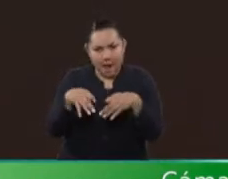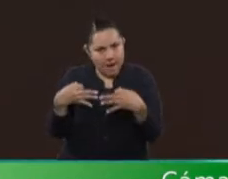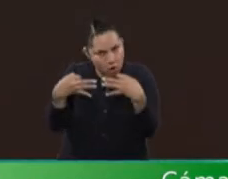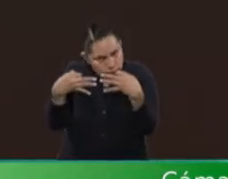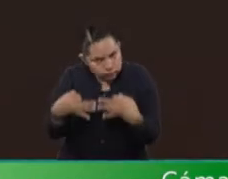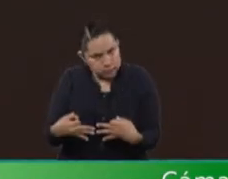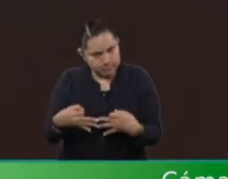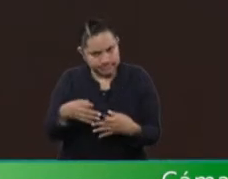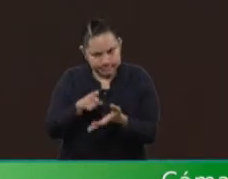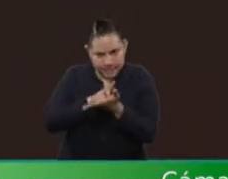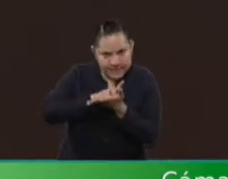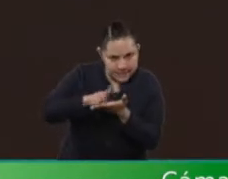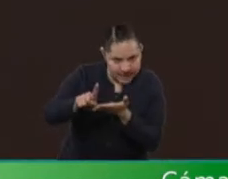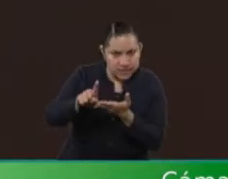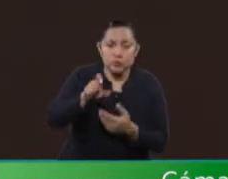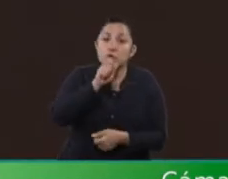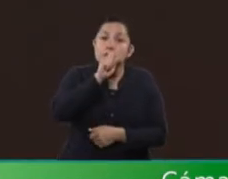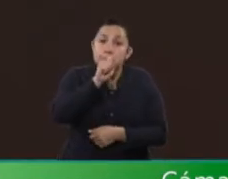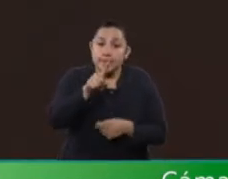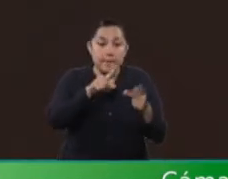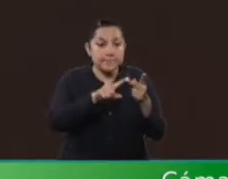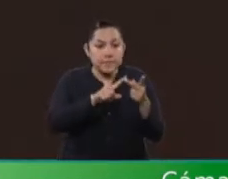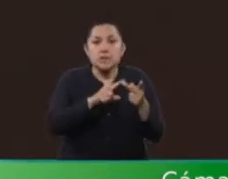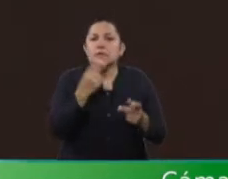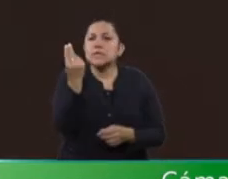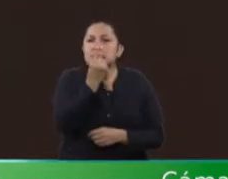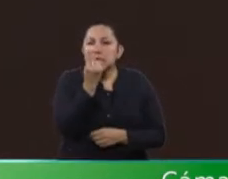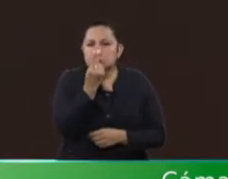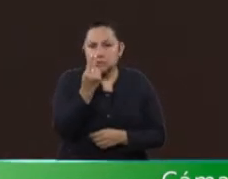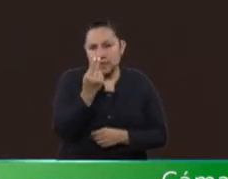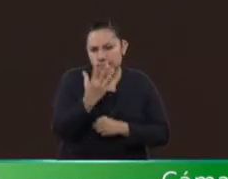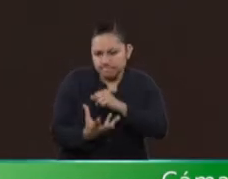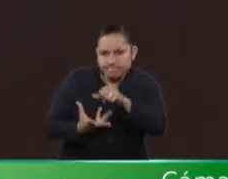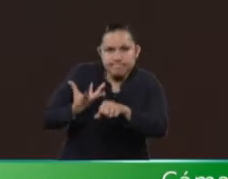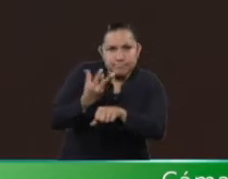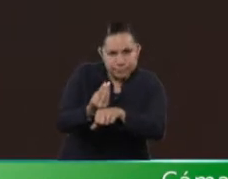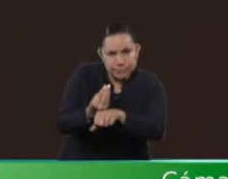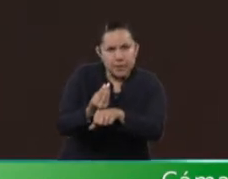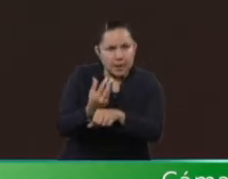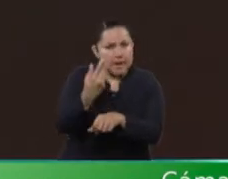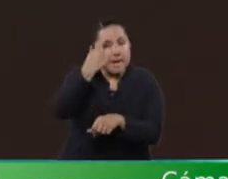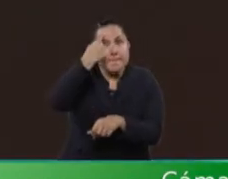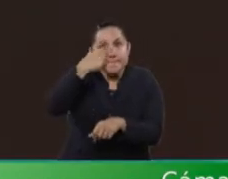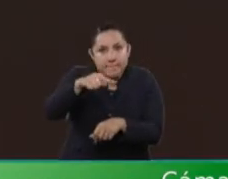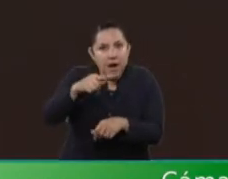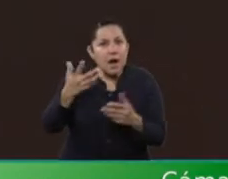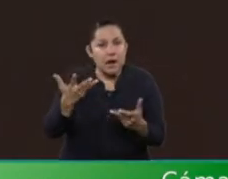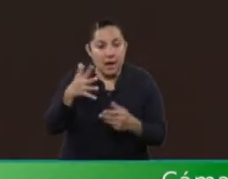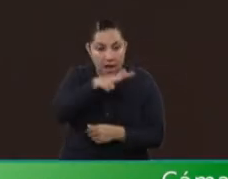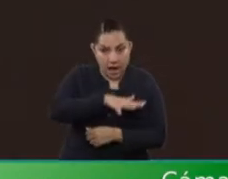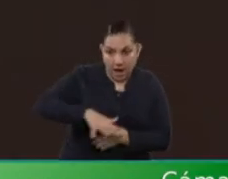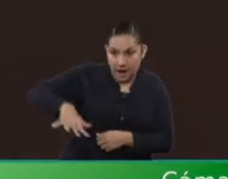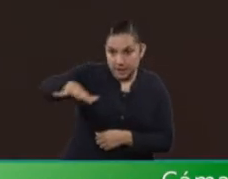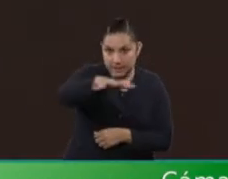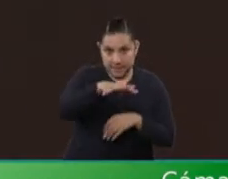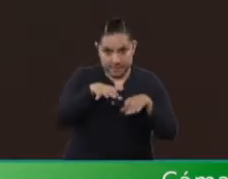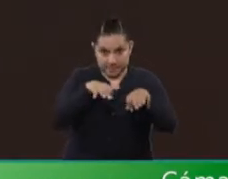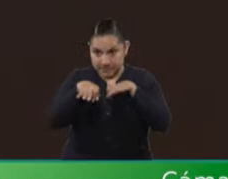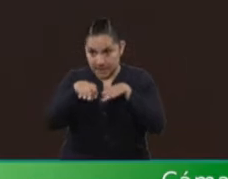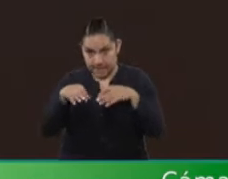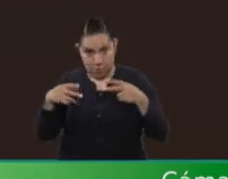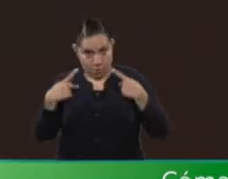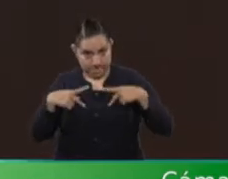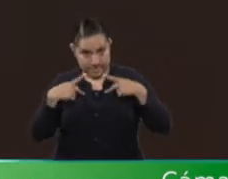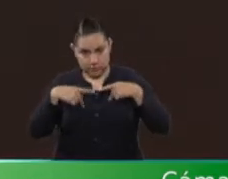acción afirmativa que es que el 5%, por lo menos el 5% de la fuerza de trabajo en